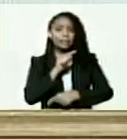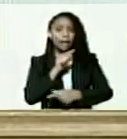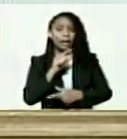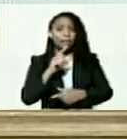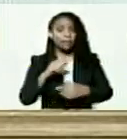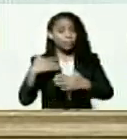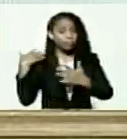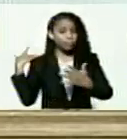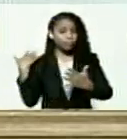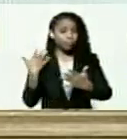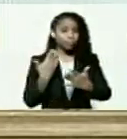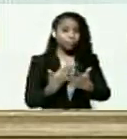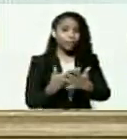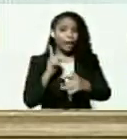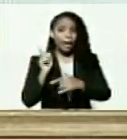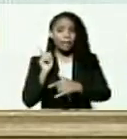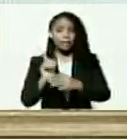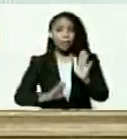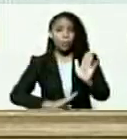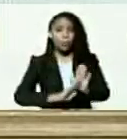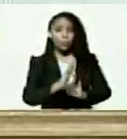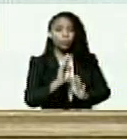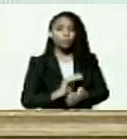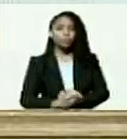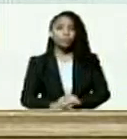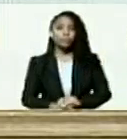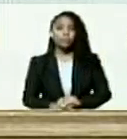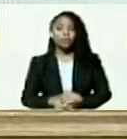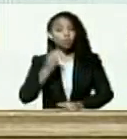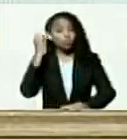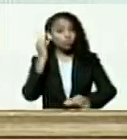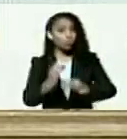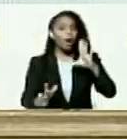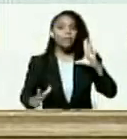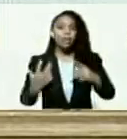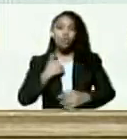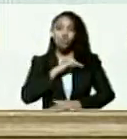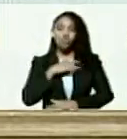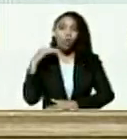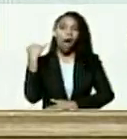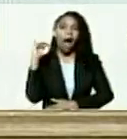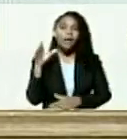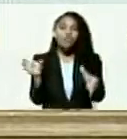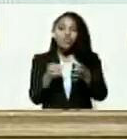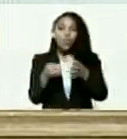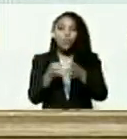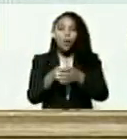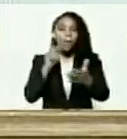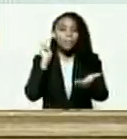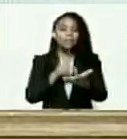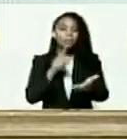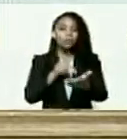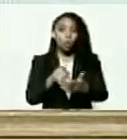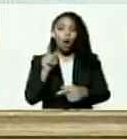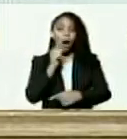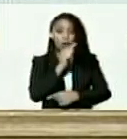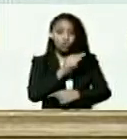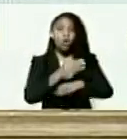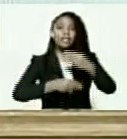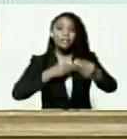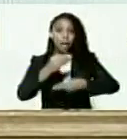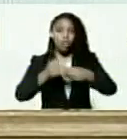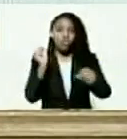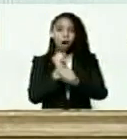de ese desarrollo. Afortunadamente contamos con un comité de postulaciones que cumplió